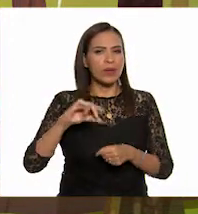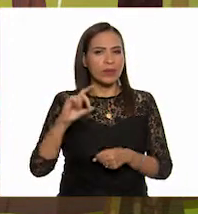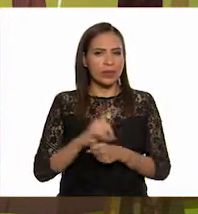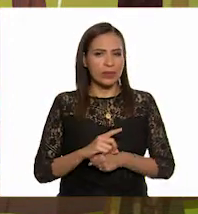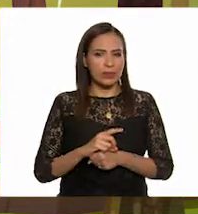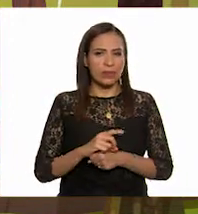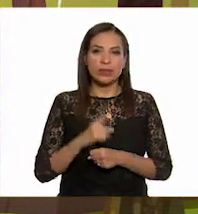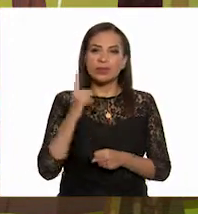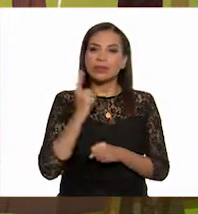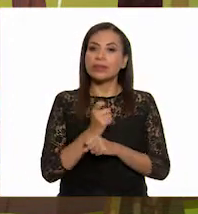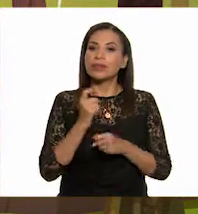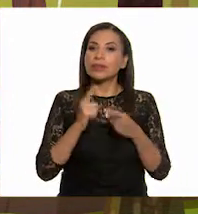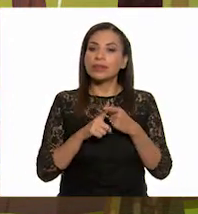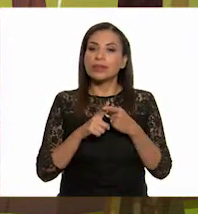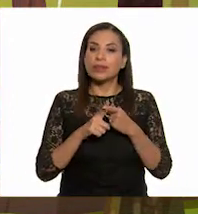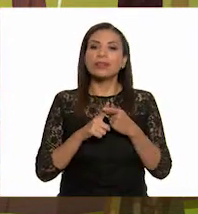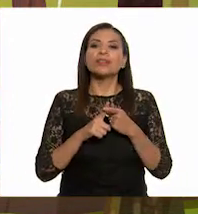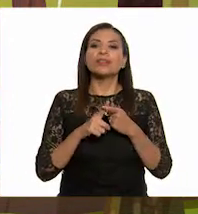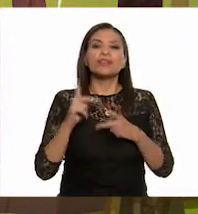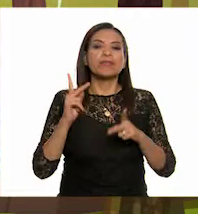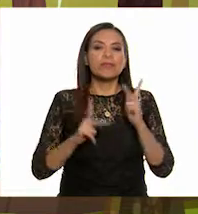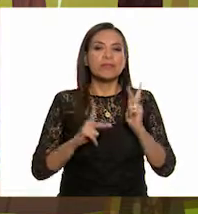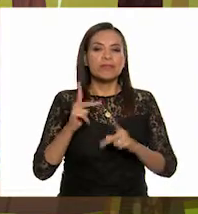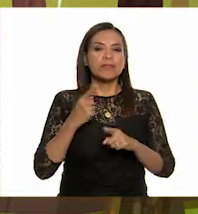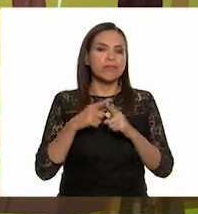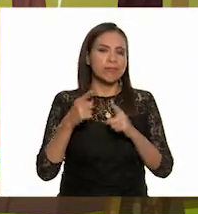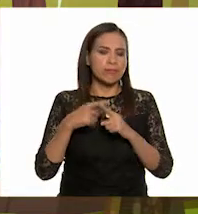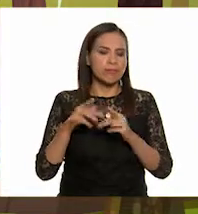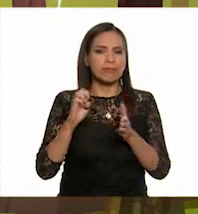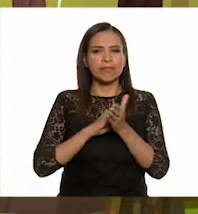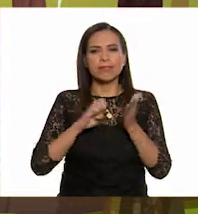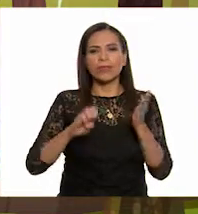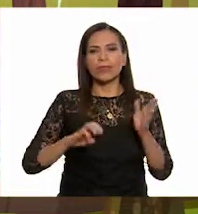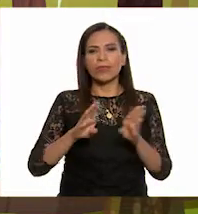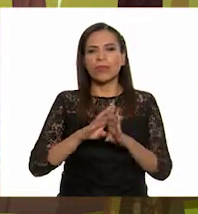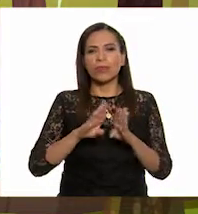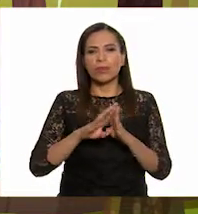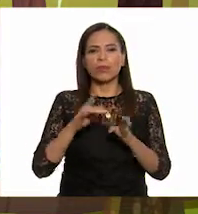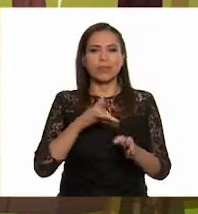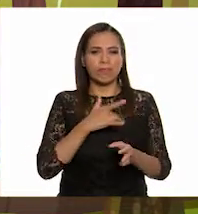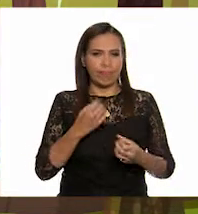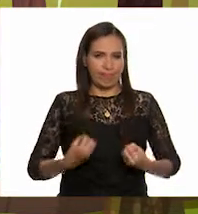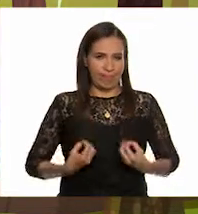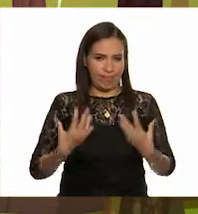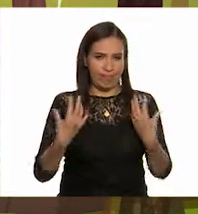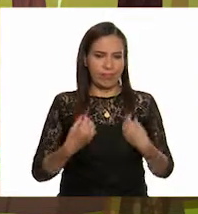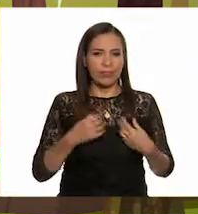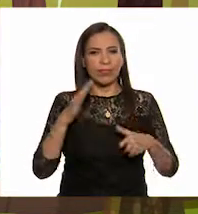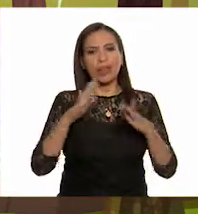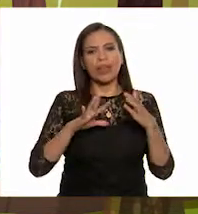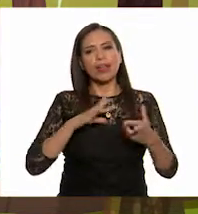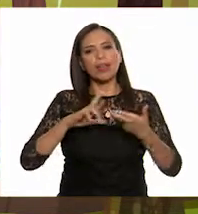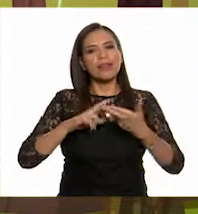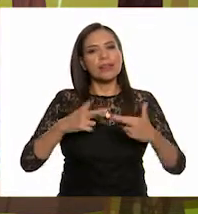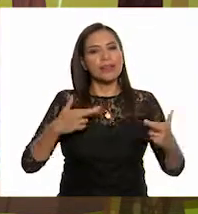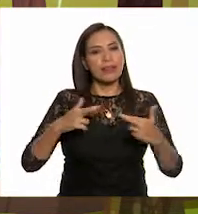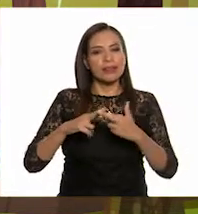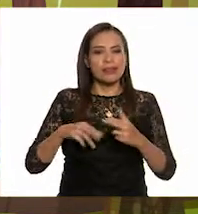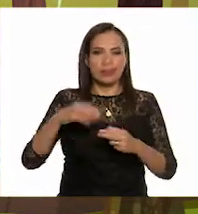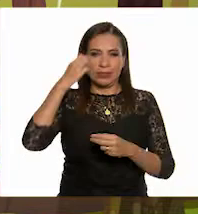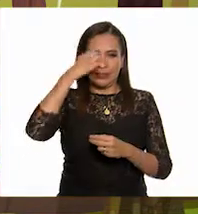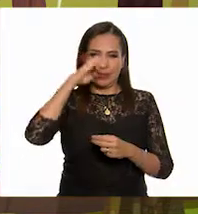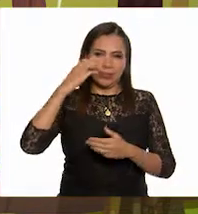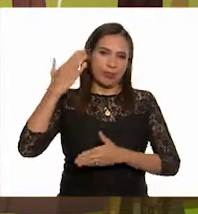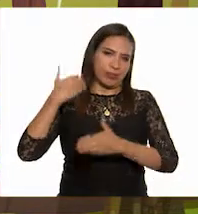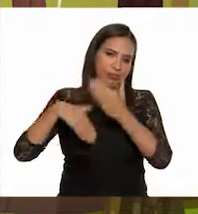hoy. Primero, estuvimos platicando varios ejemplos de cómo los estados de ánimo a veces se relacionan con